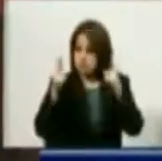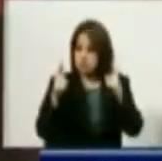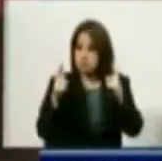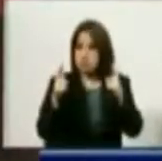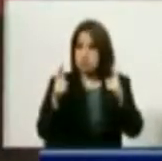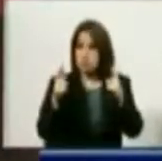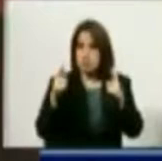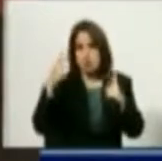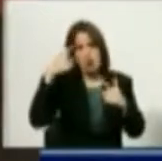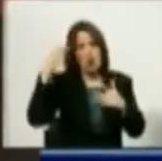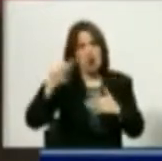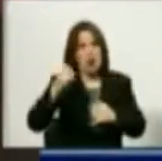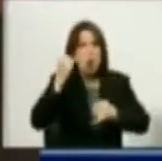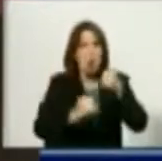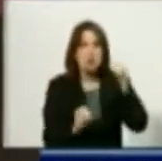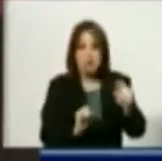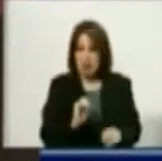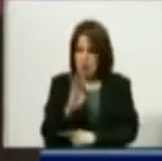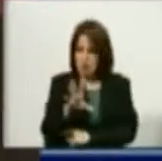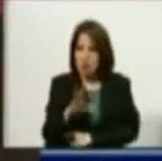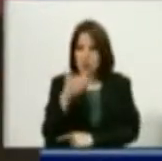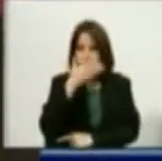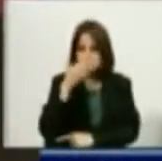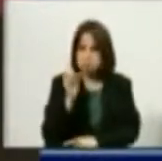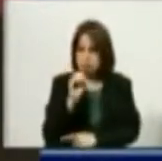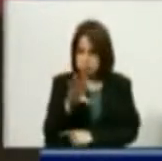creo que fue la última que le envió